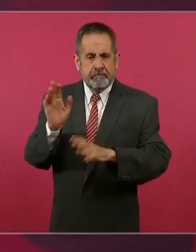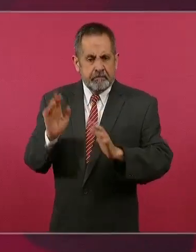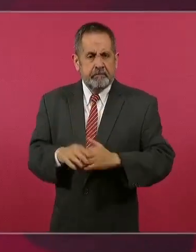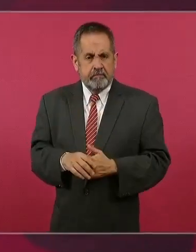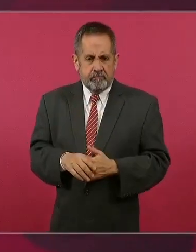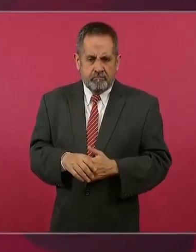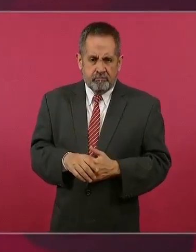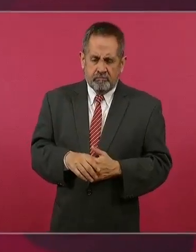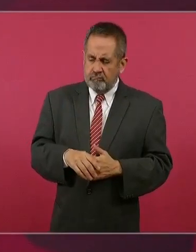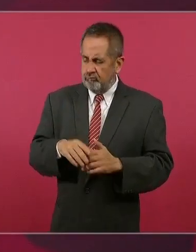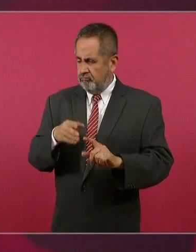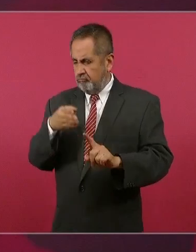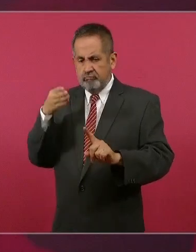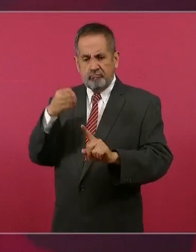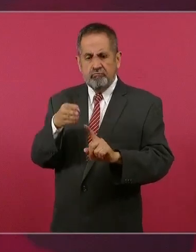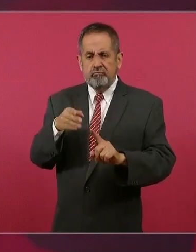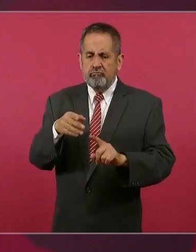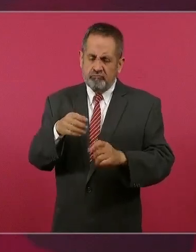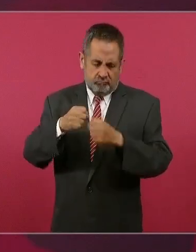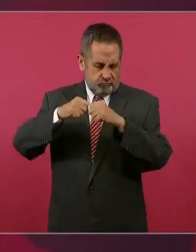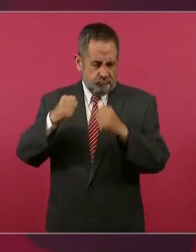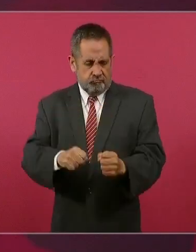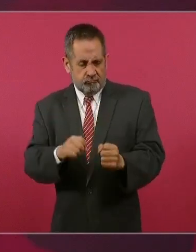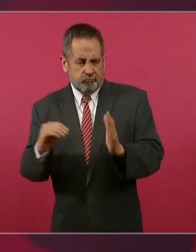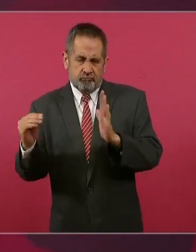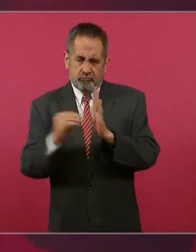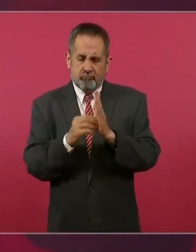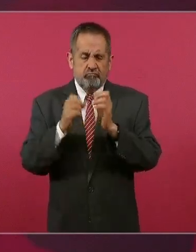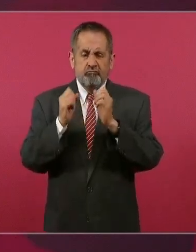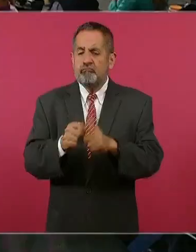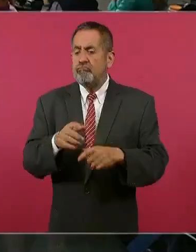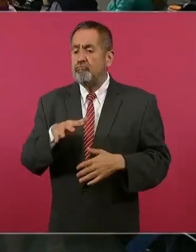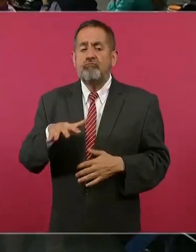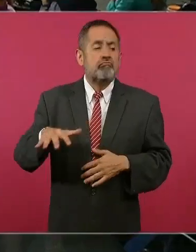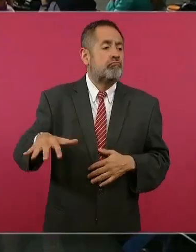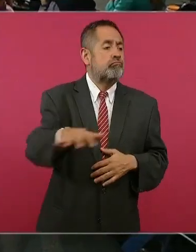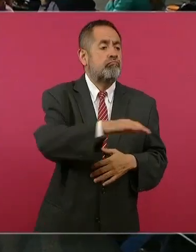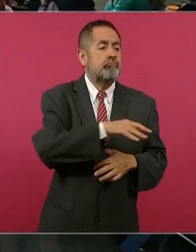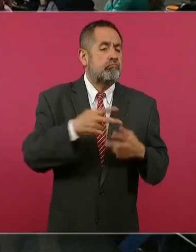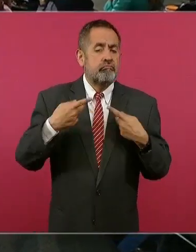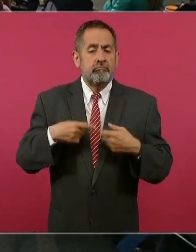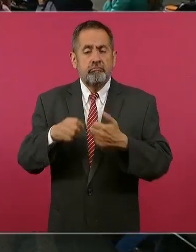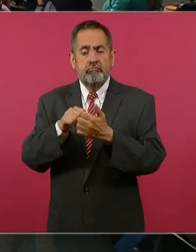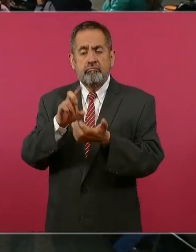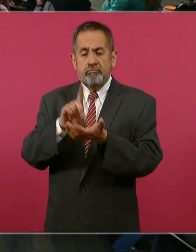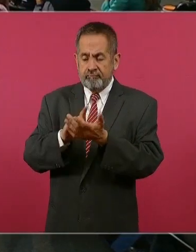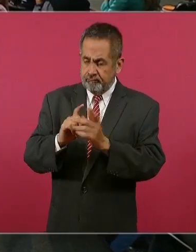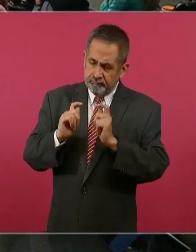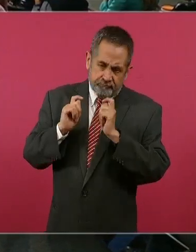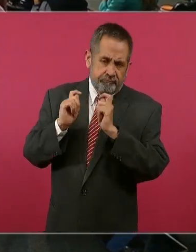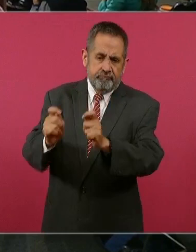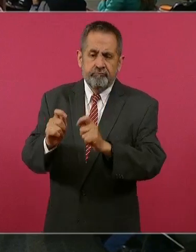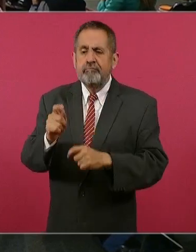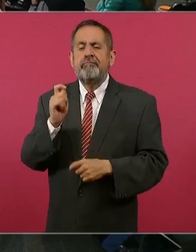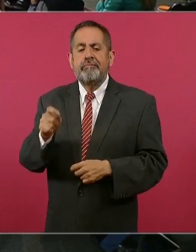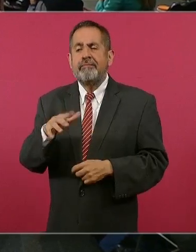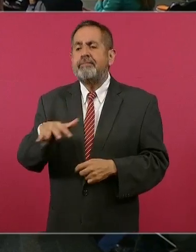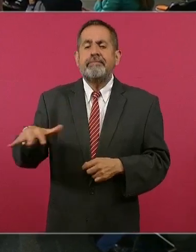Un objetivo es consolidar todo lo que tiene que ver con el bienestar del